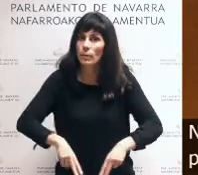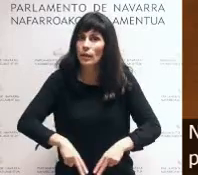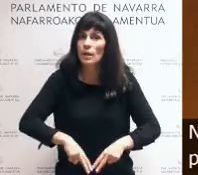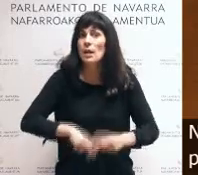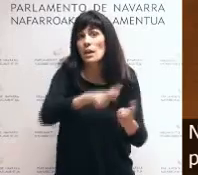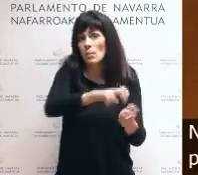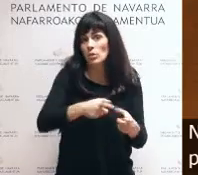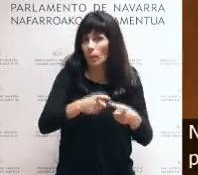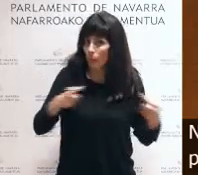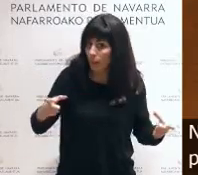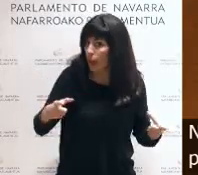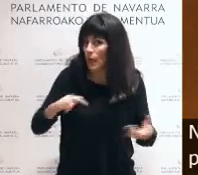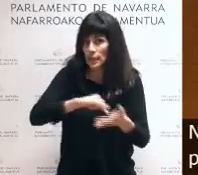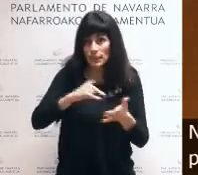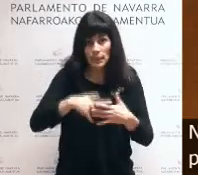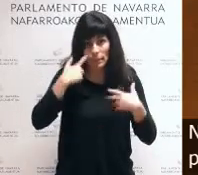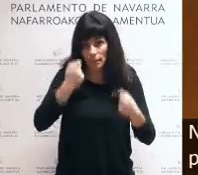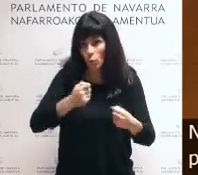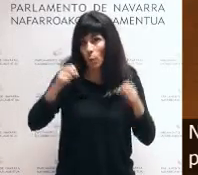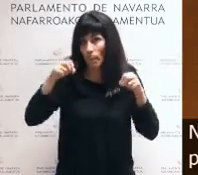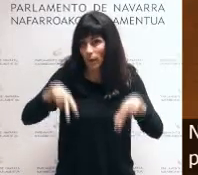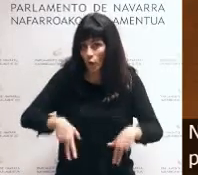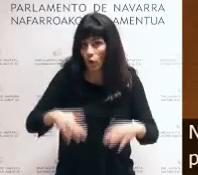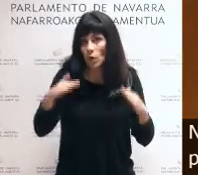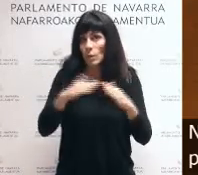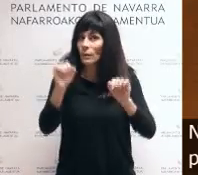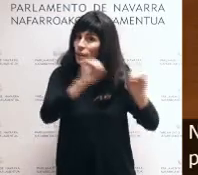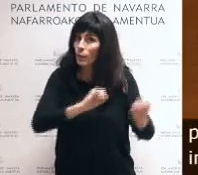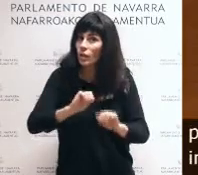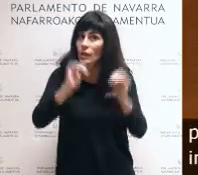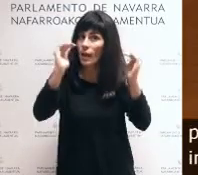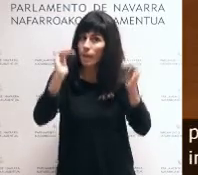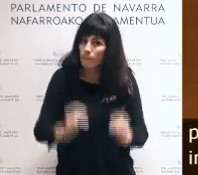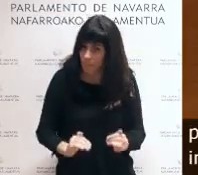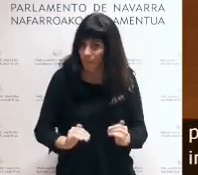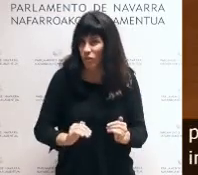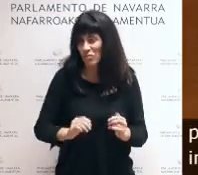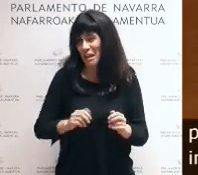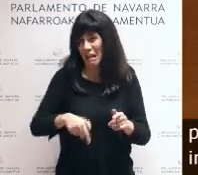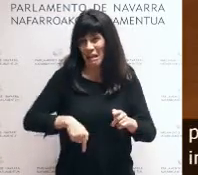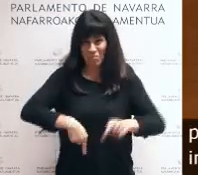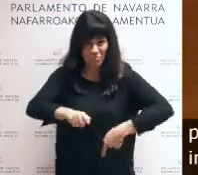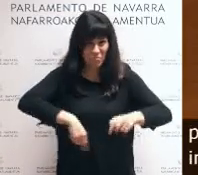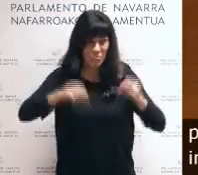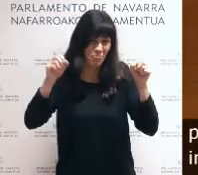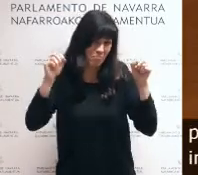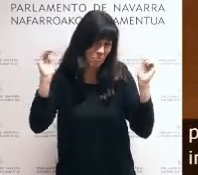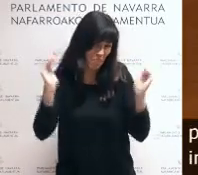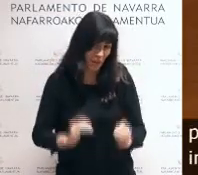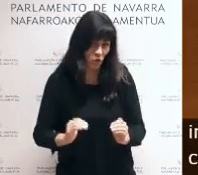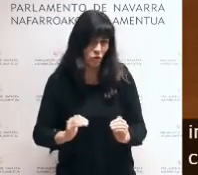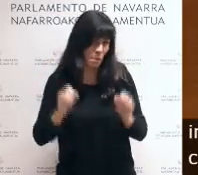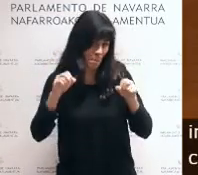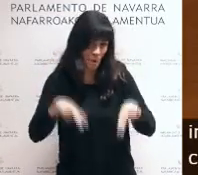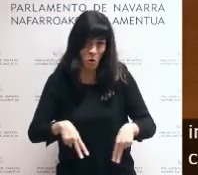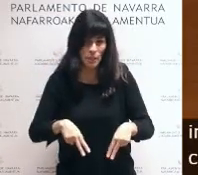de salud. Más impuestos y menos vivienda protegida. Más impuestos y peores carreteras. Más impuestos y más índice